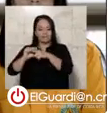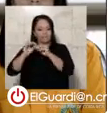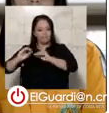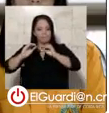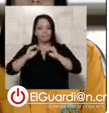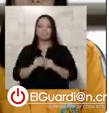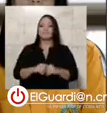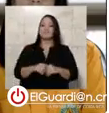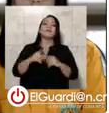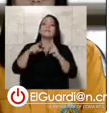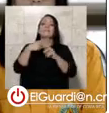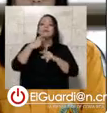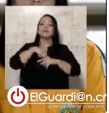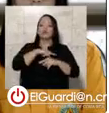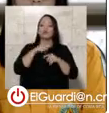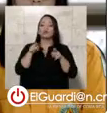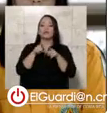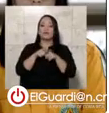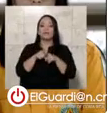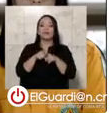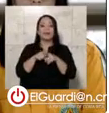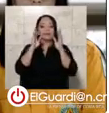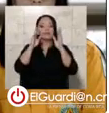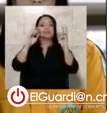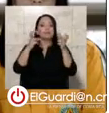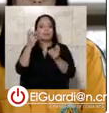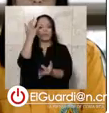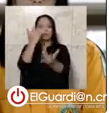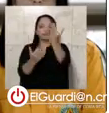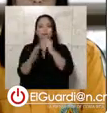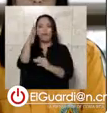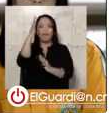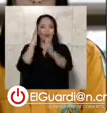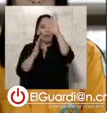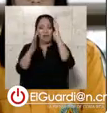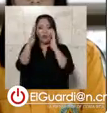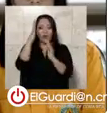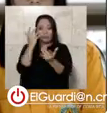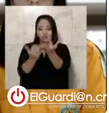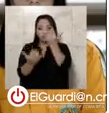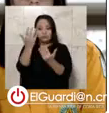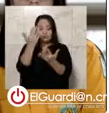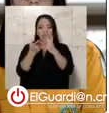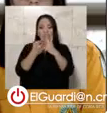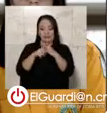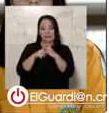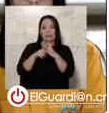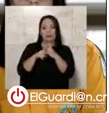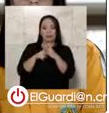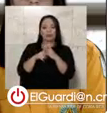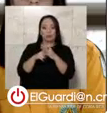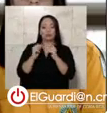lado, estamos adelantando la temporada de incendios forestales para inicios de diciembre del 2023 y